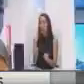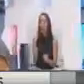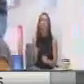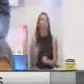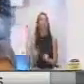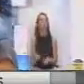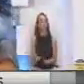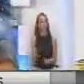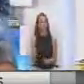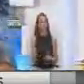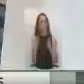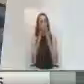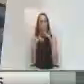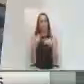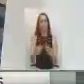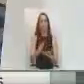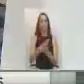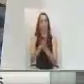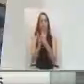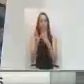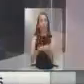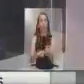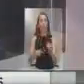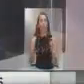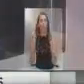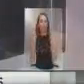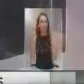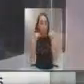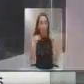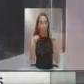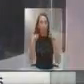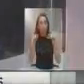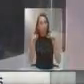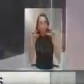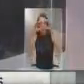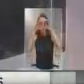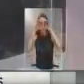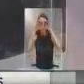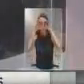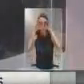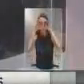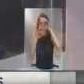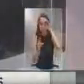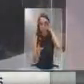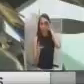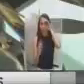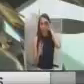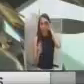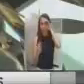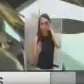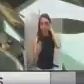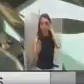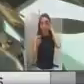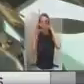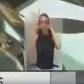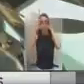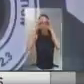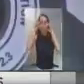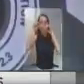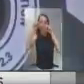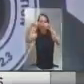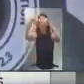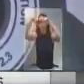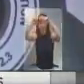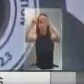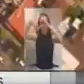estas alturas un regalo para toda la familia. Este otro modelo incluye anteojos FPV que permiten ver la cámara del dron a